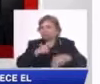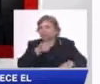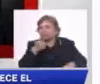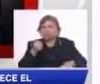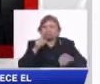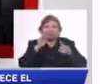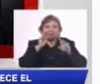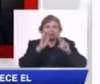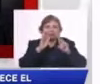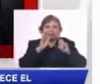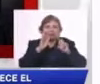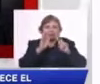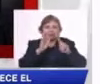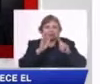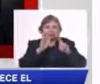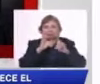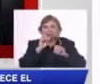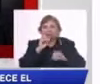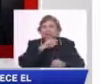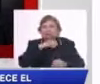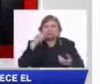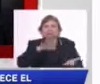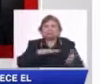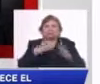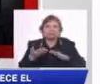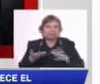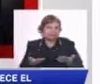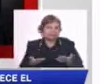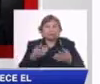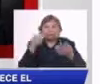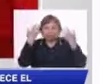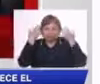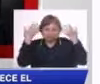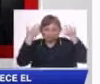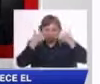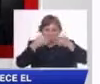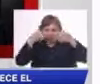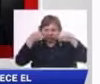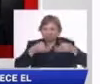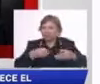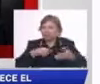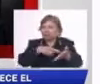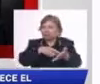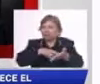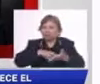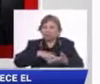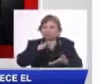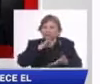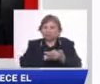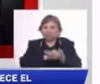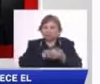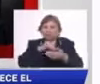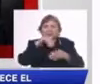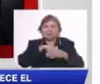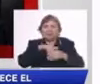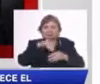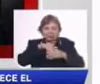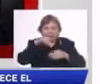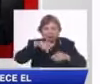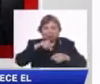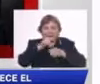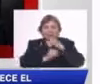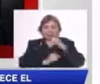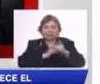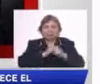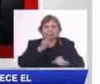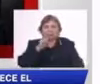60 compatriotas muertos. Por eso, de manera coherente y firme, exigimos que las elecciones se den este